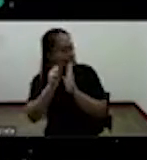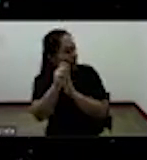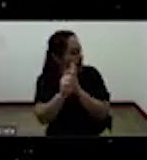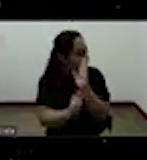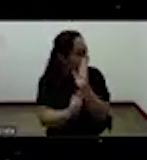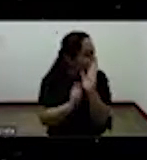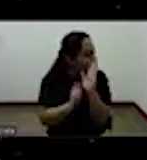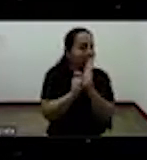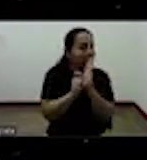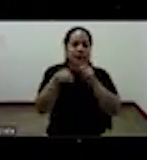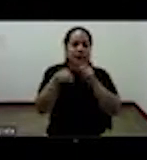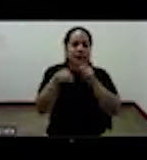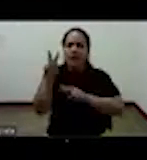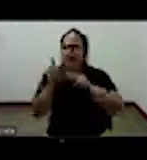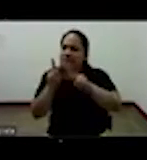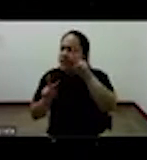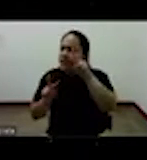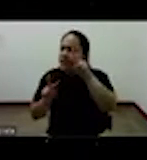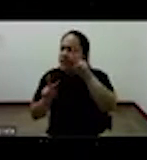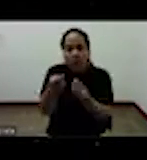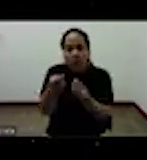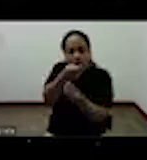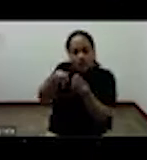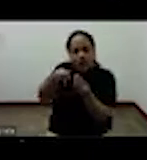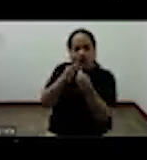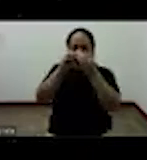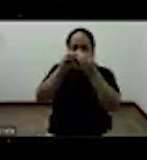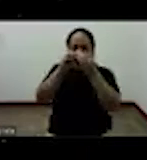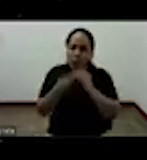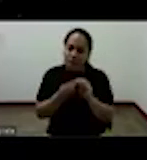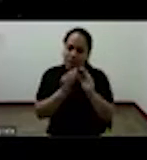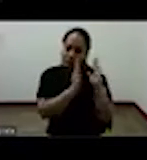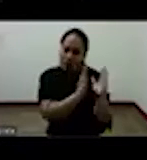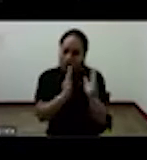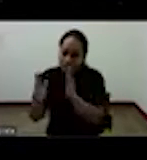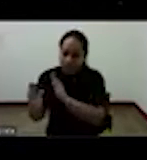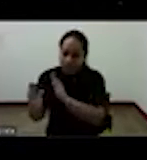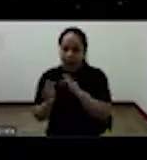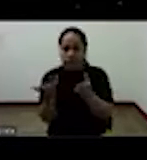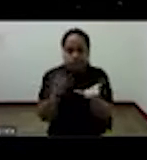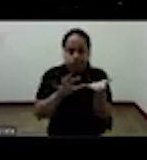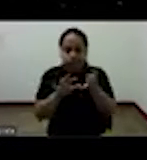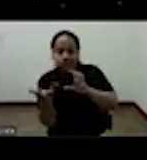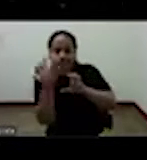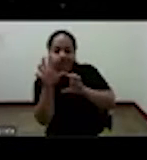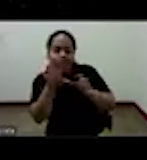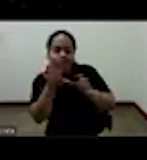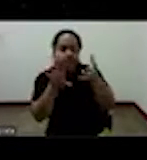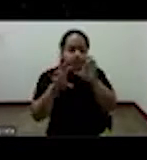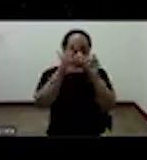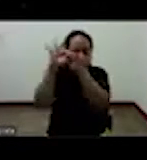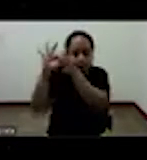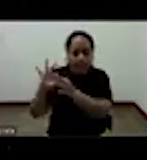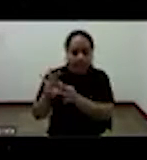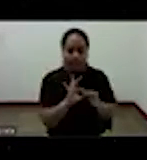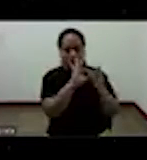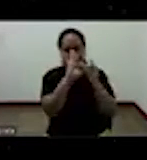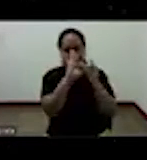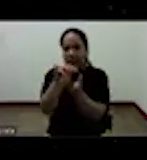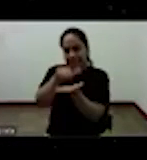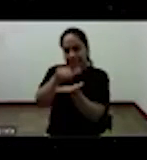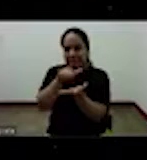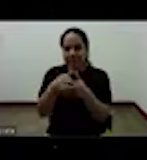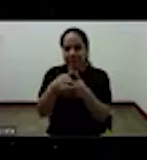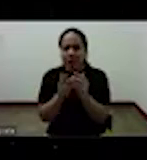edición digital de esos fragmentos de paisaje, de esos pedazos de mundo. Es un pequeño libro que tiene